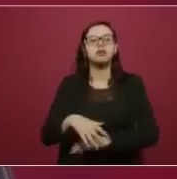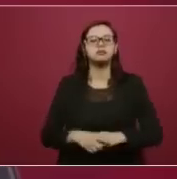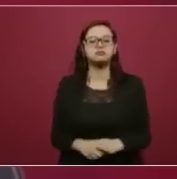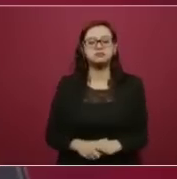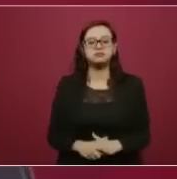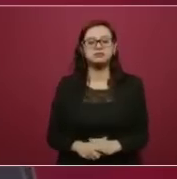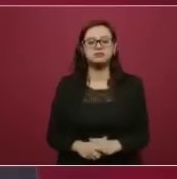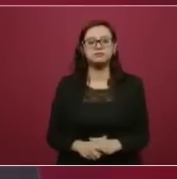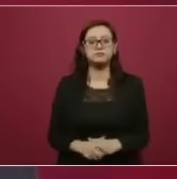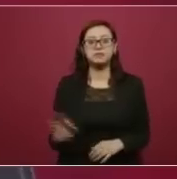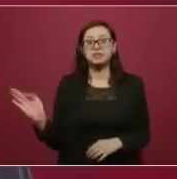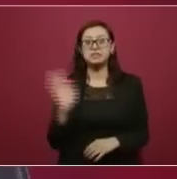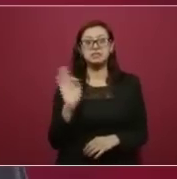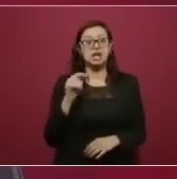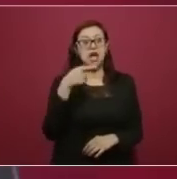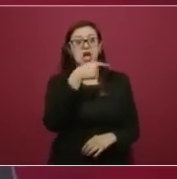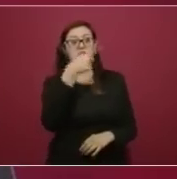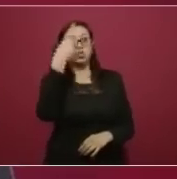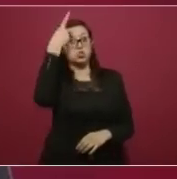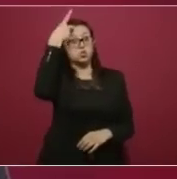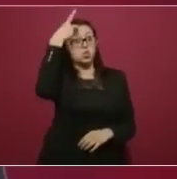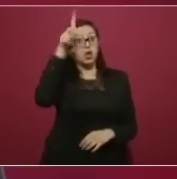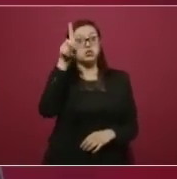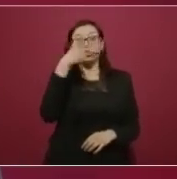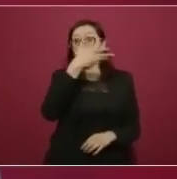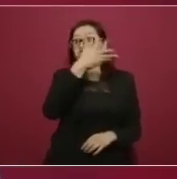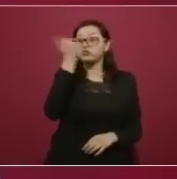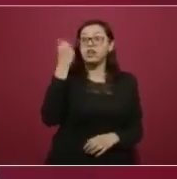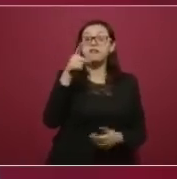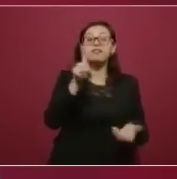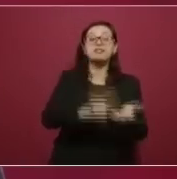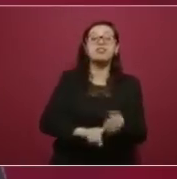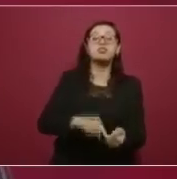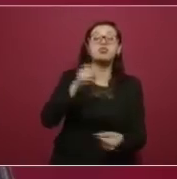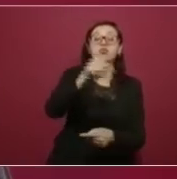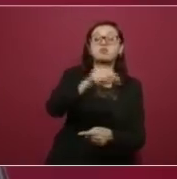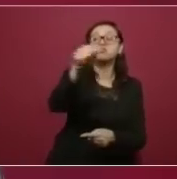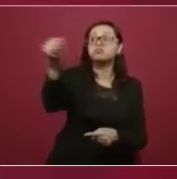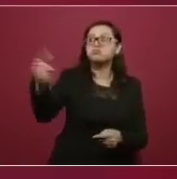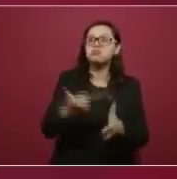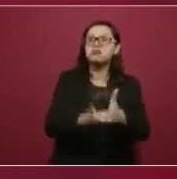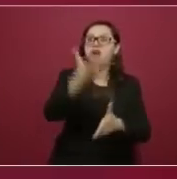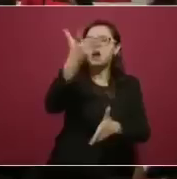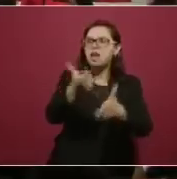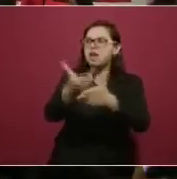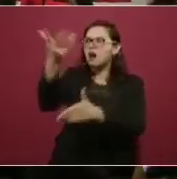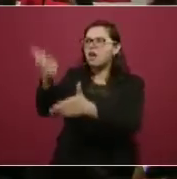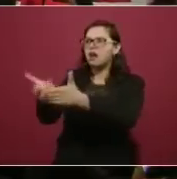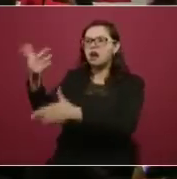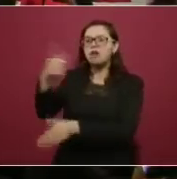no sepan de lo que está sucediendo. Por eso les informamos.